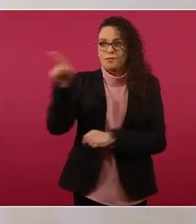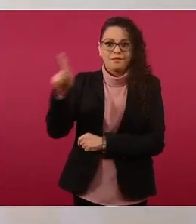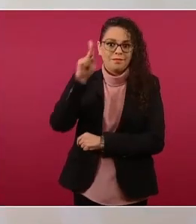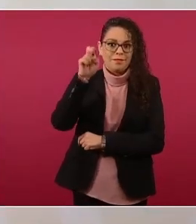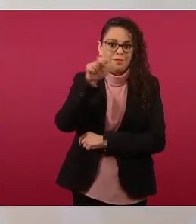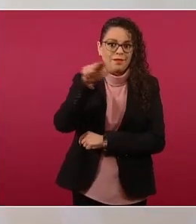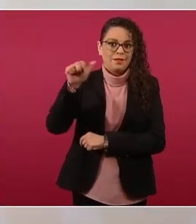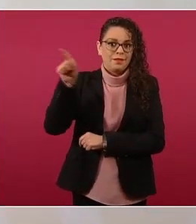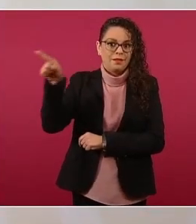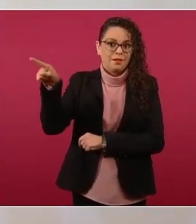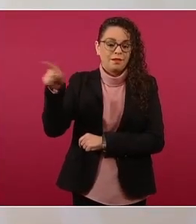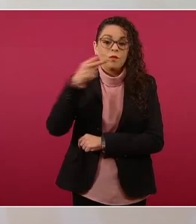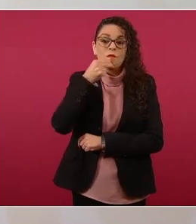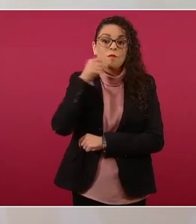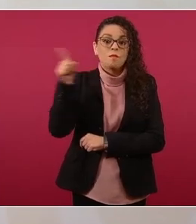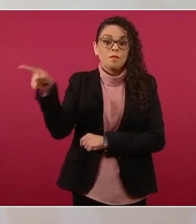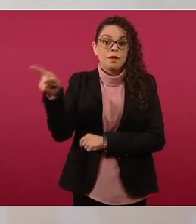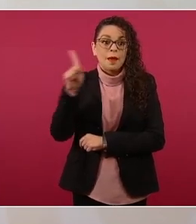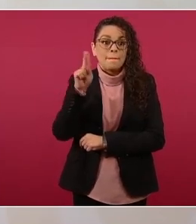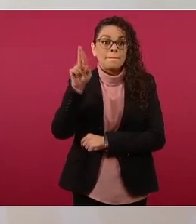candidato del PRI.